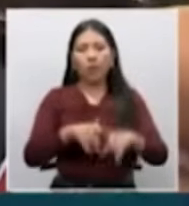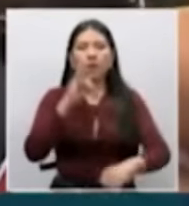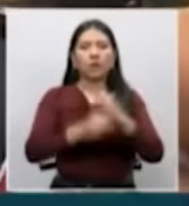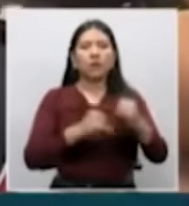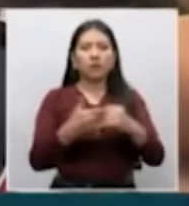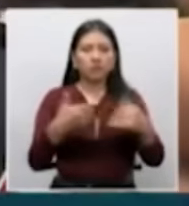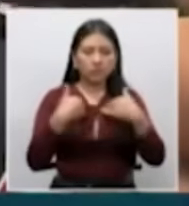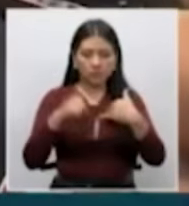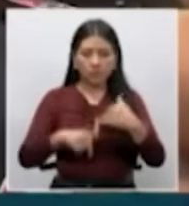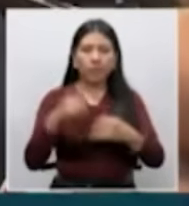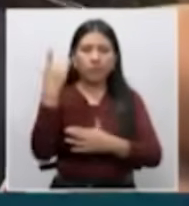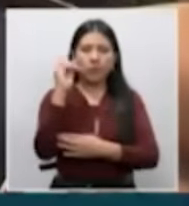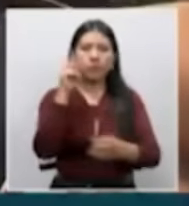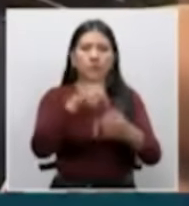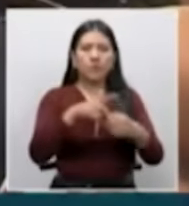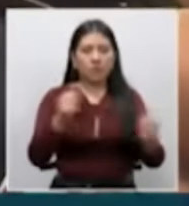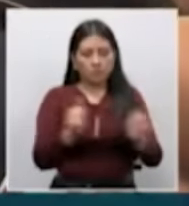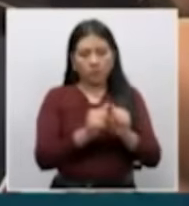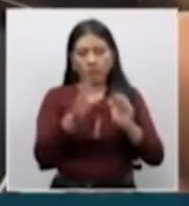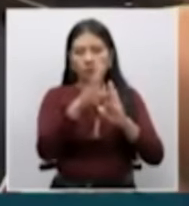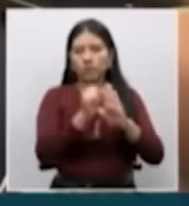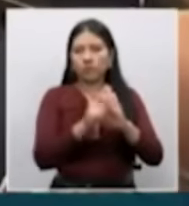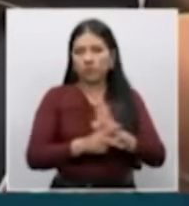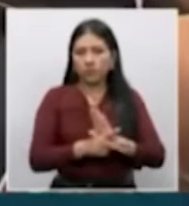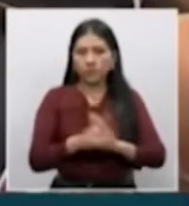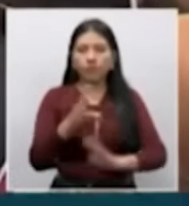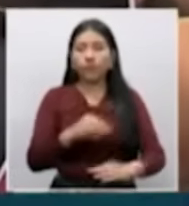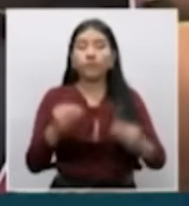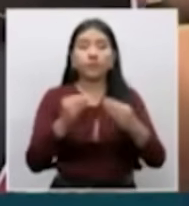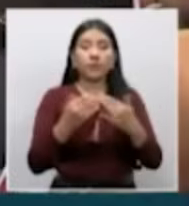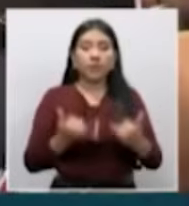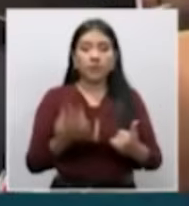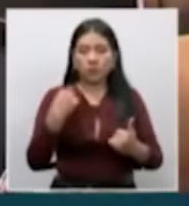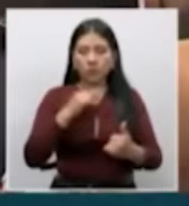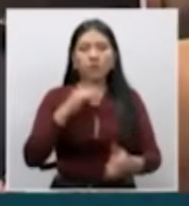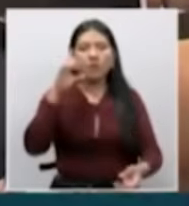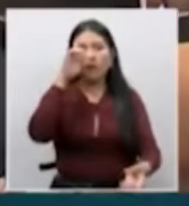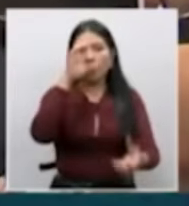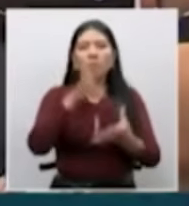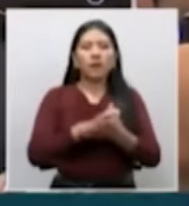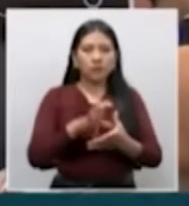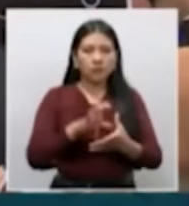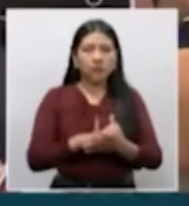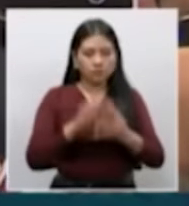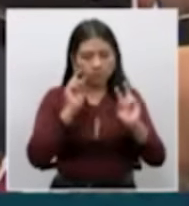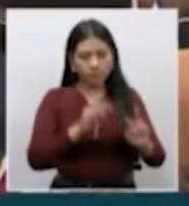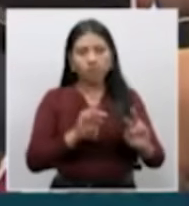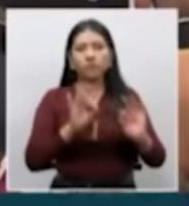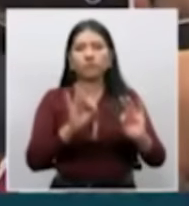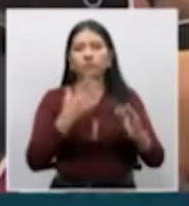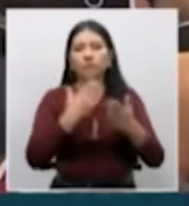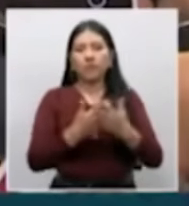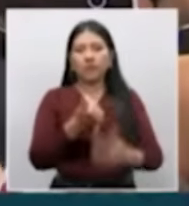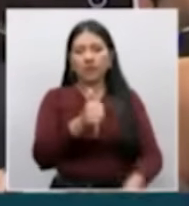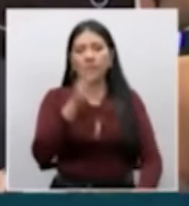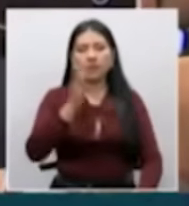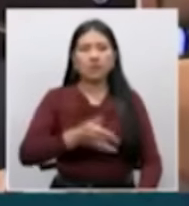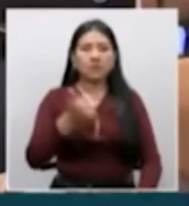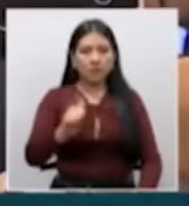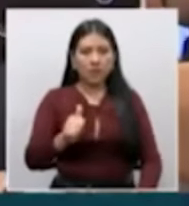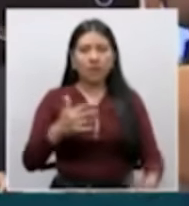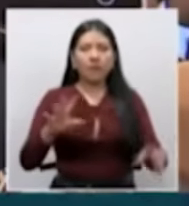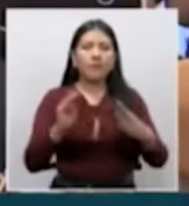nosotros sobre la Constitución y por lo tanto creemos que eh la sentencia constitucional 10 quebrado 10 lo está